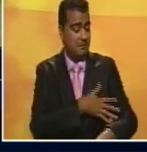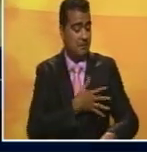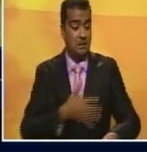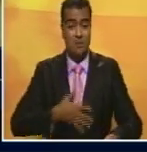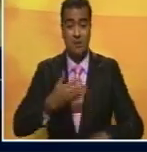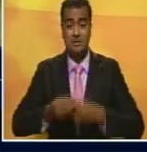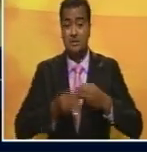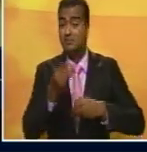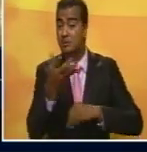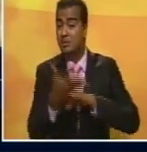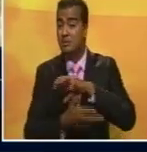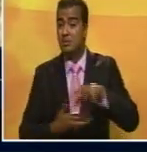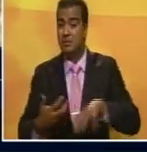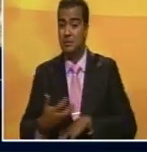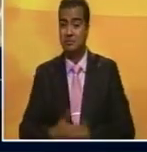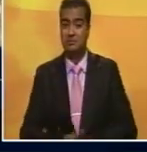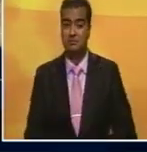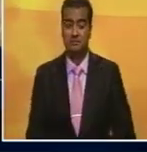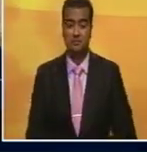registrar por este problema.